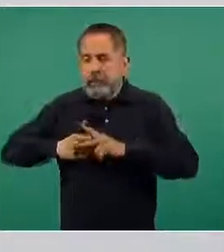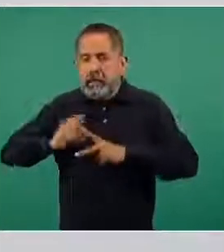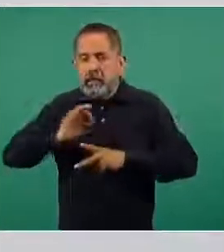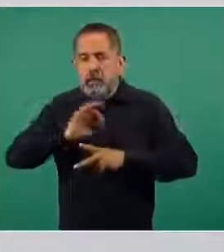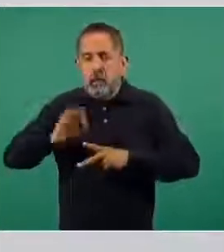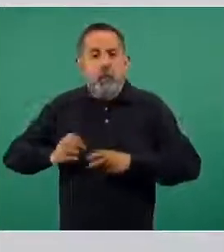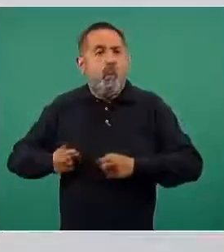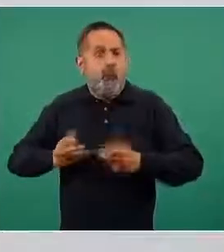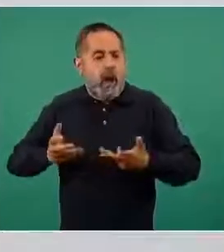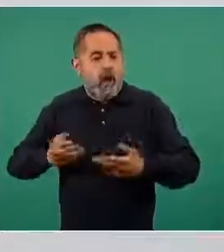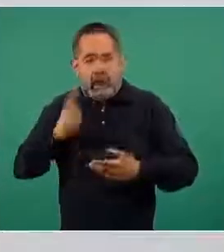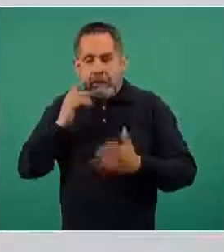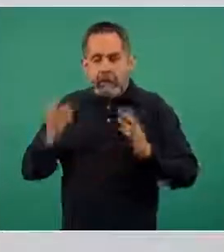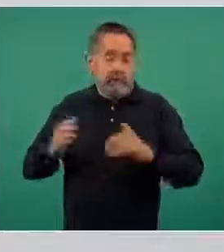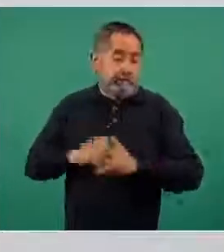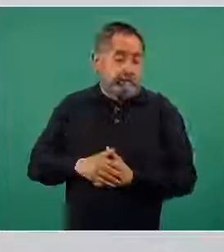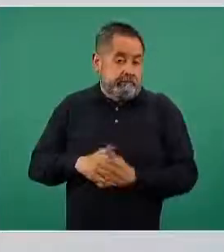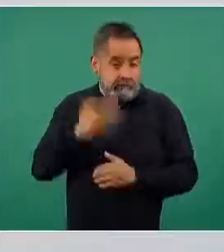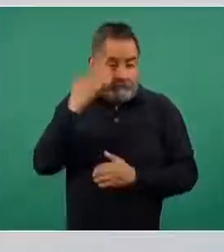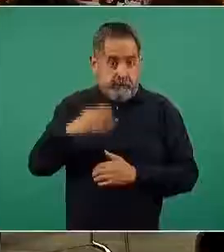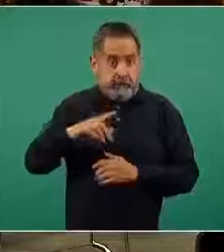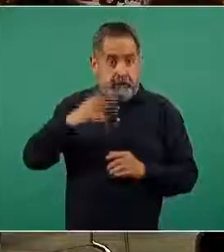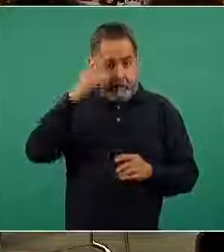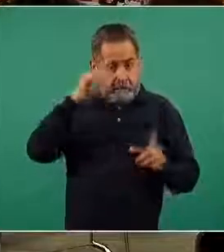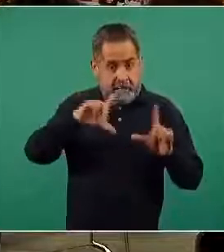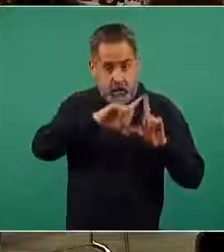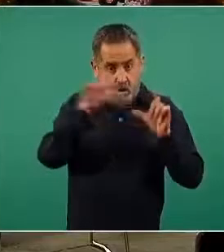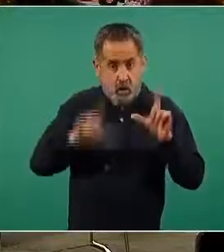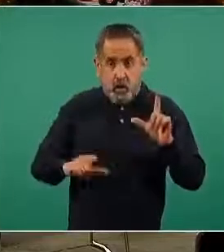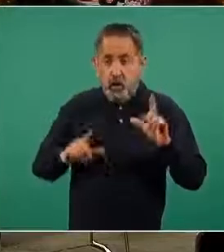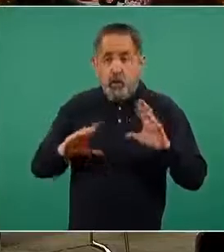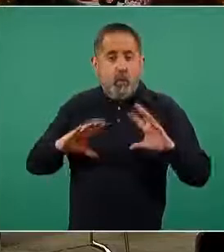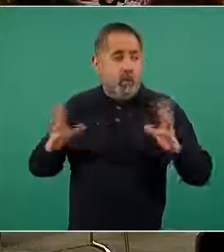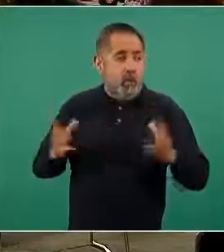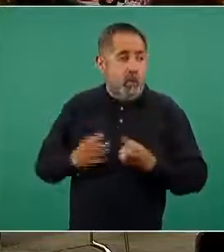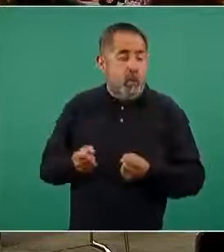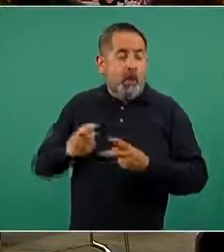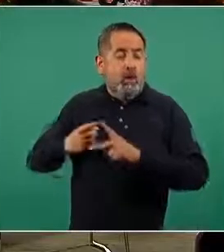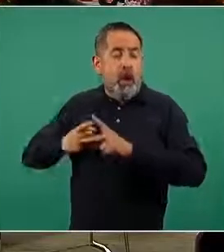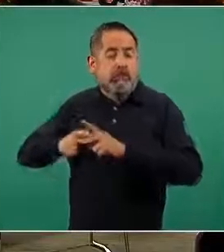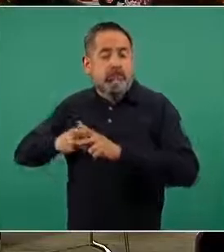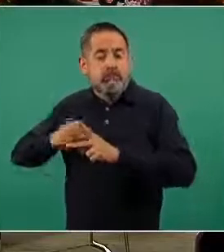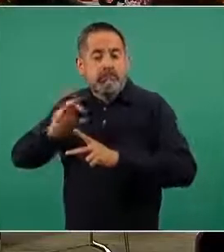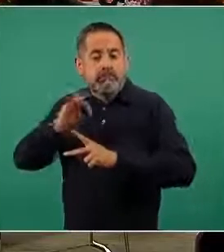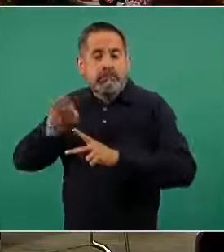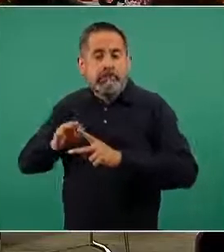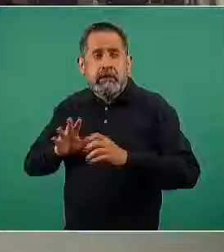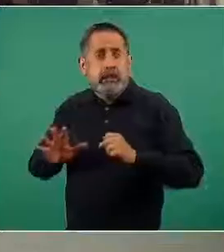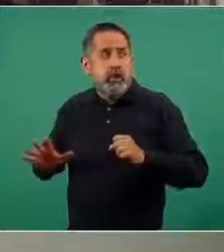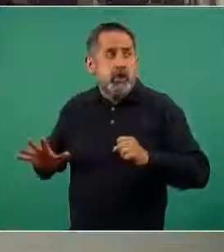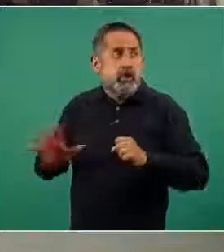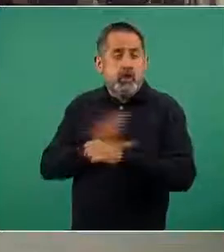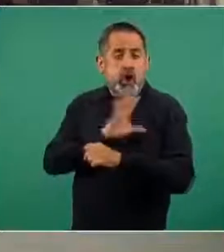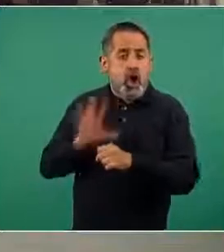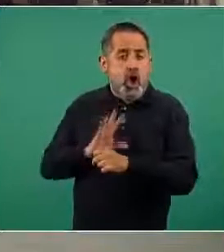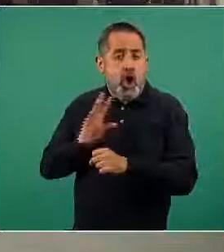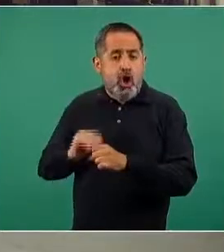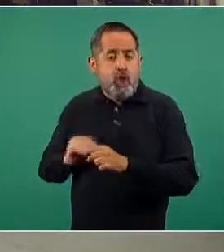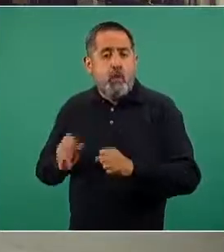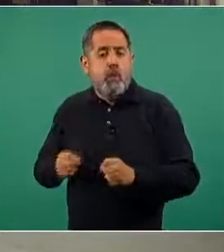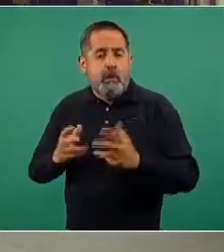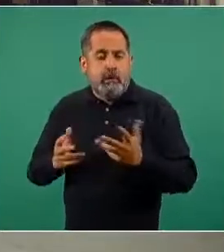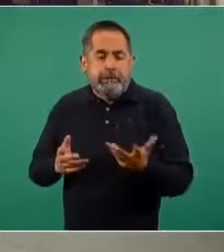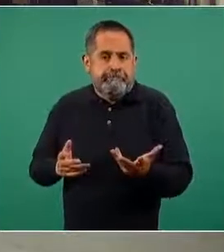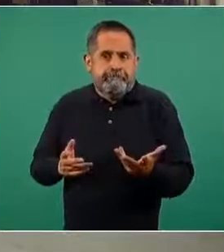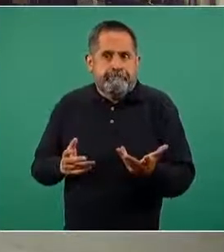momento comparar, ¿no? Y la tasa nacional, obviamente, dado que integra el número de toda la población mexicana y todos los casos,